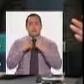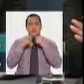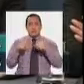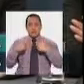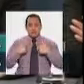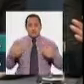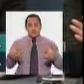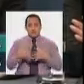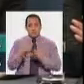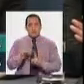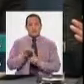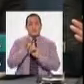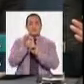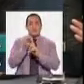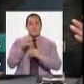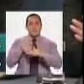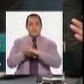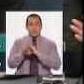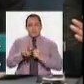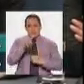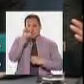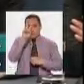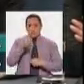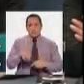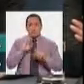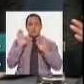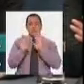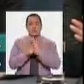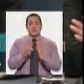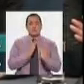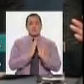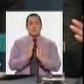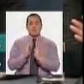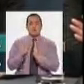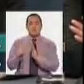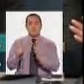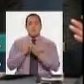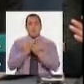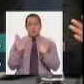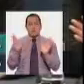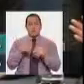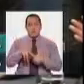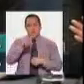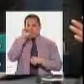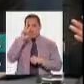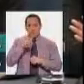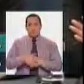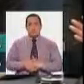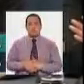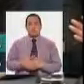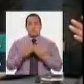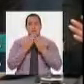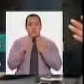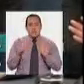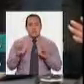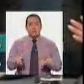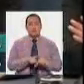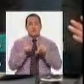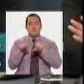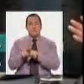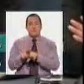estábamos en la especial circunstancia en el país de un proceso abierto en el Perú y abierto